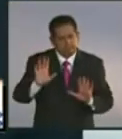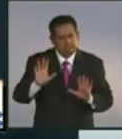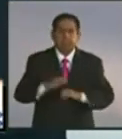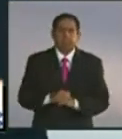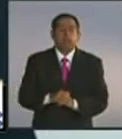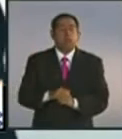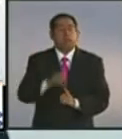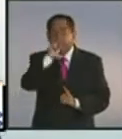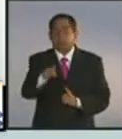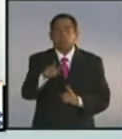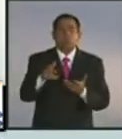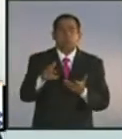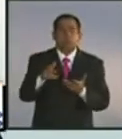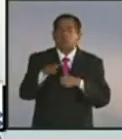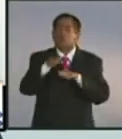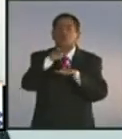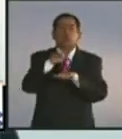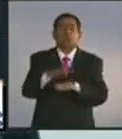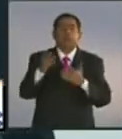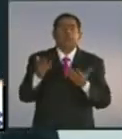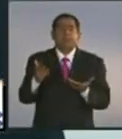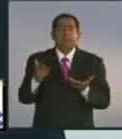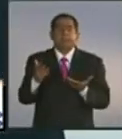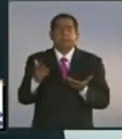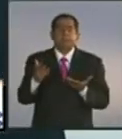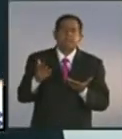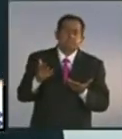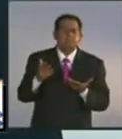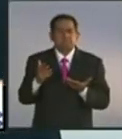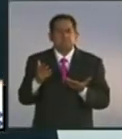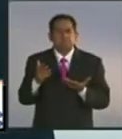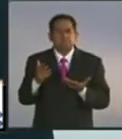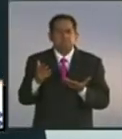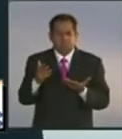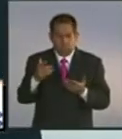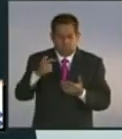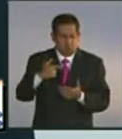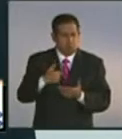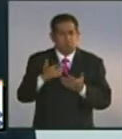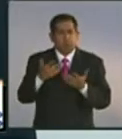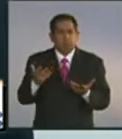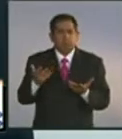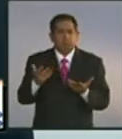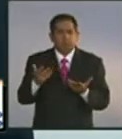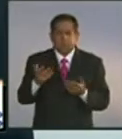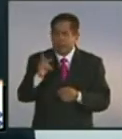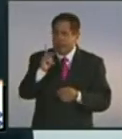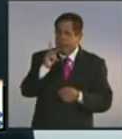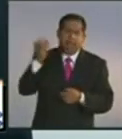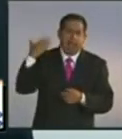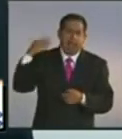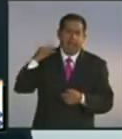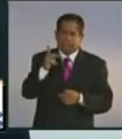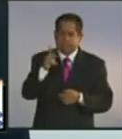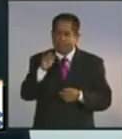Lo mismo en el caso de que yo esté en el PRI o que